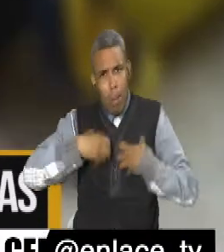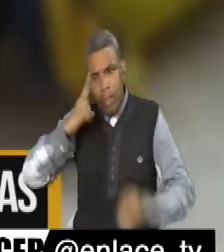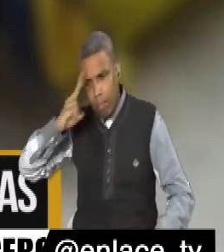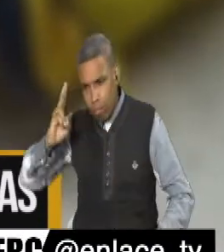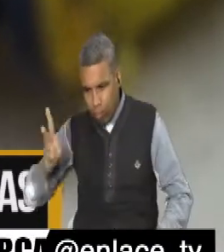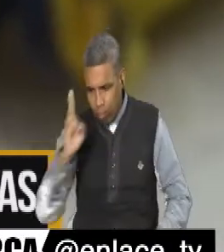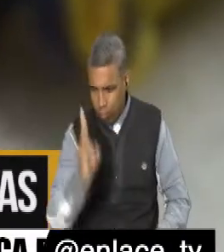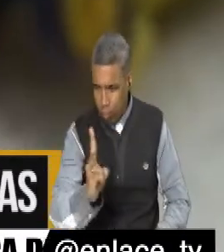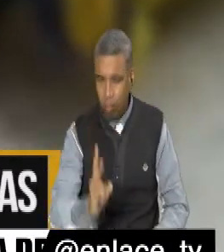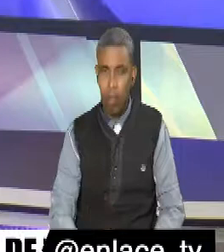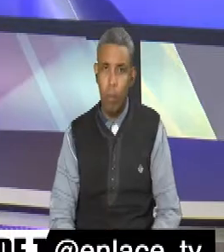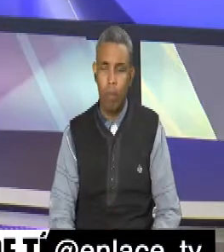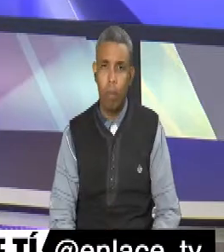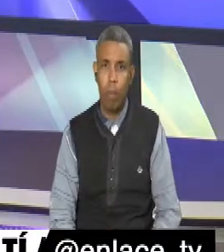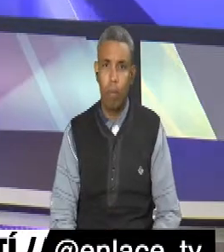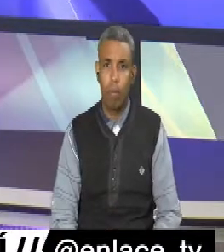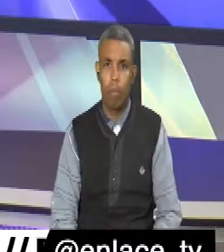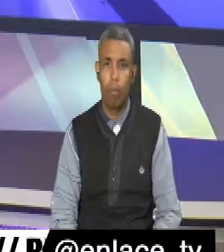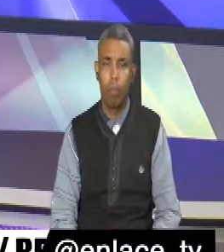sintientes.